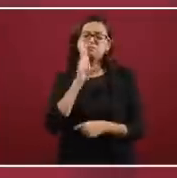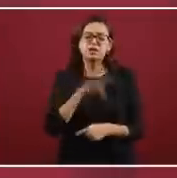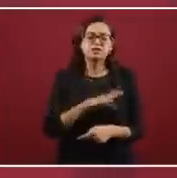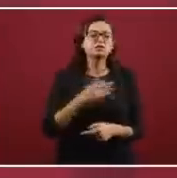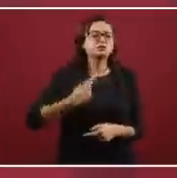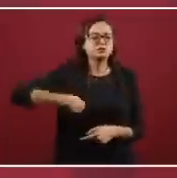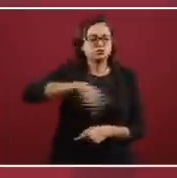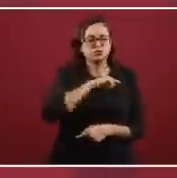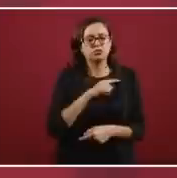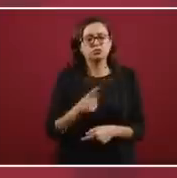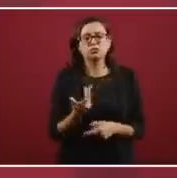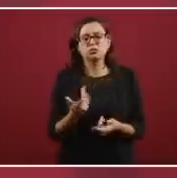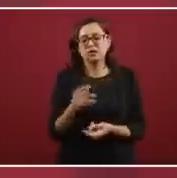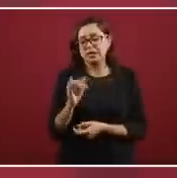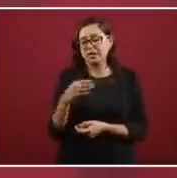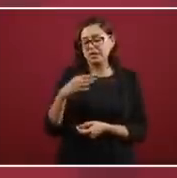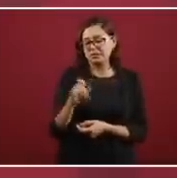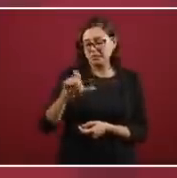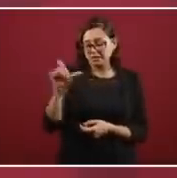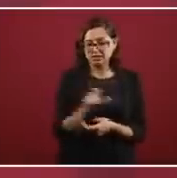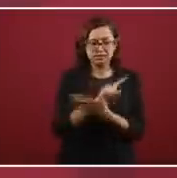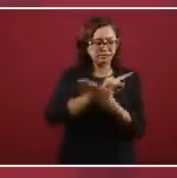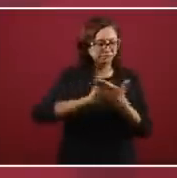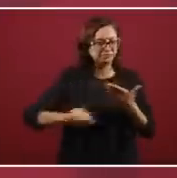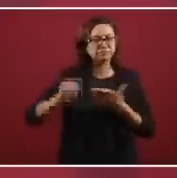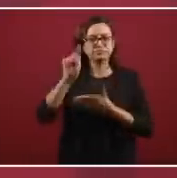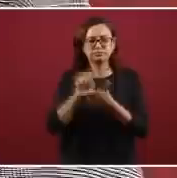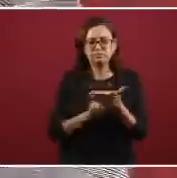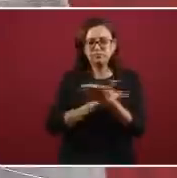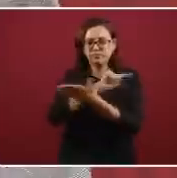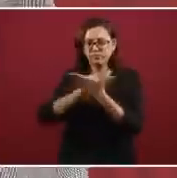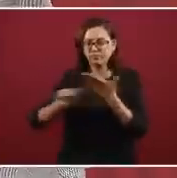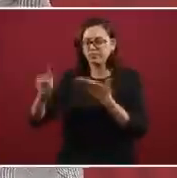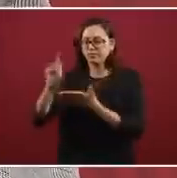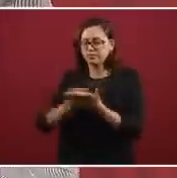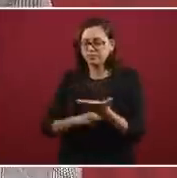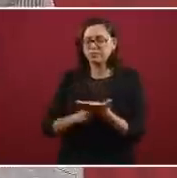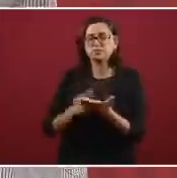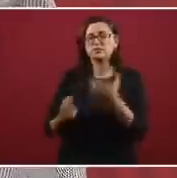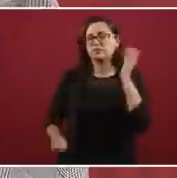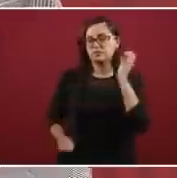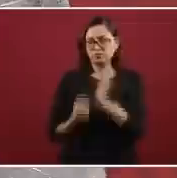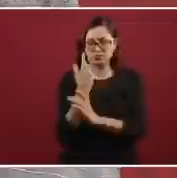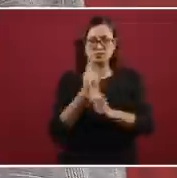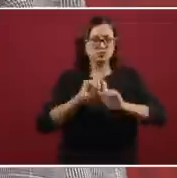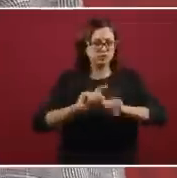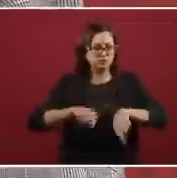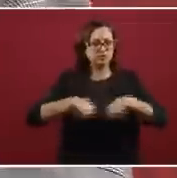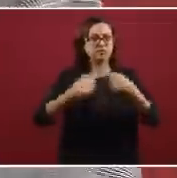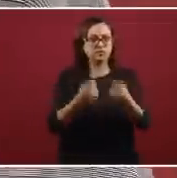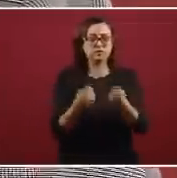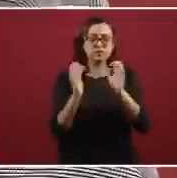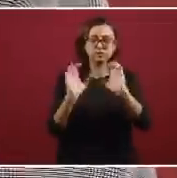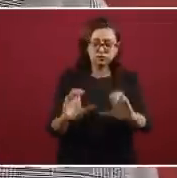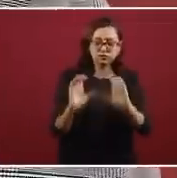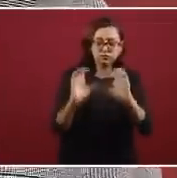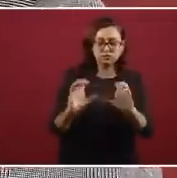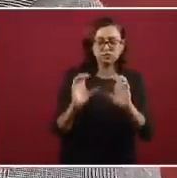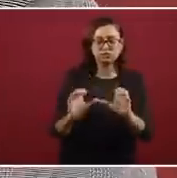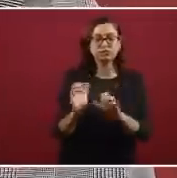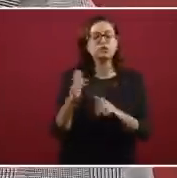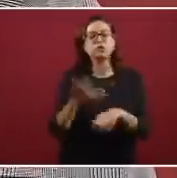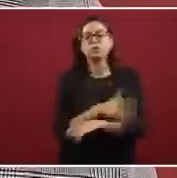cancelando IMEX. Hemos sido muy cuidadosos de dar nuevos IMEX, porque tampoco